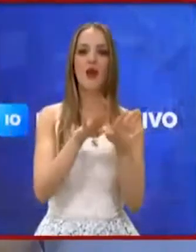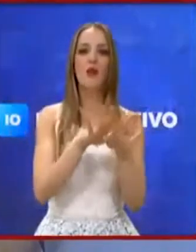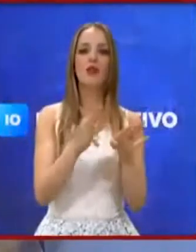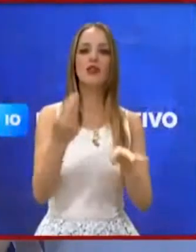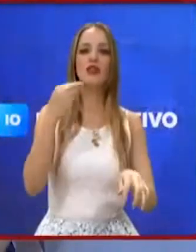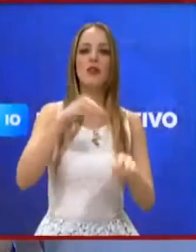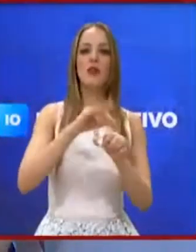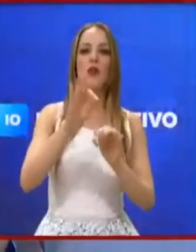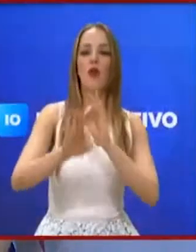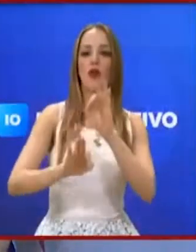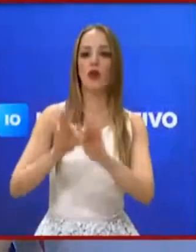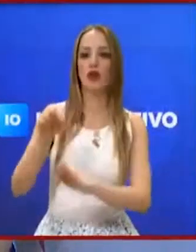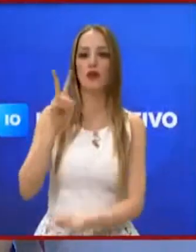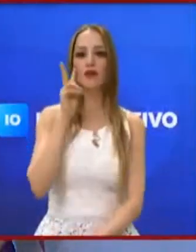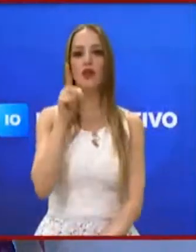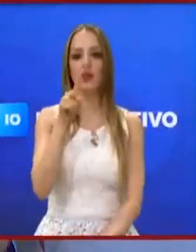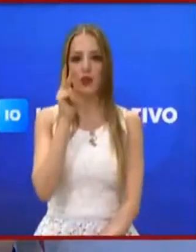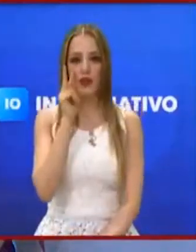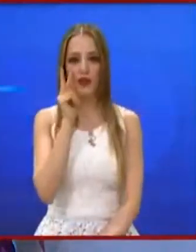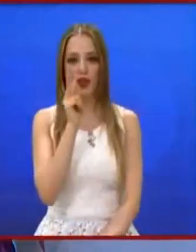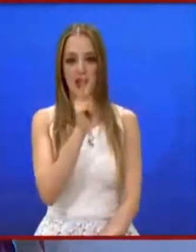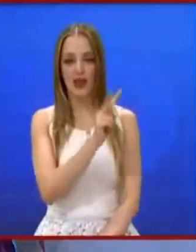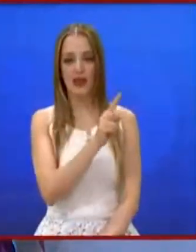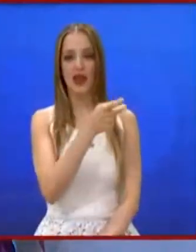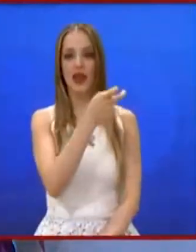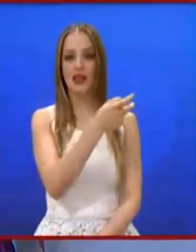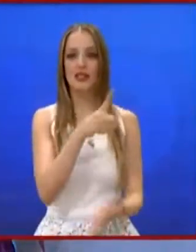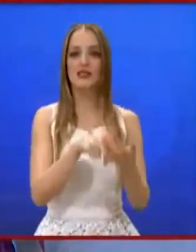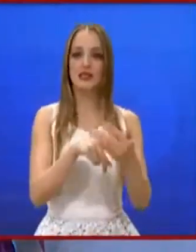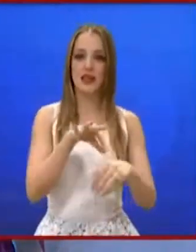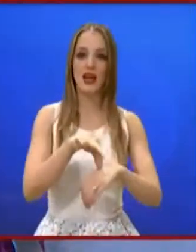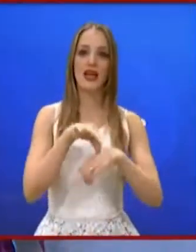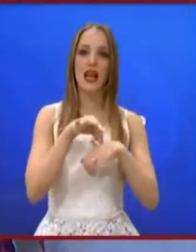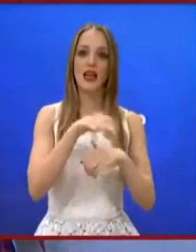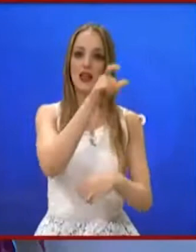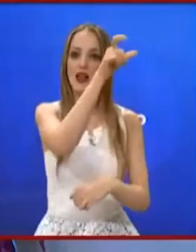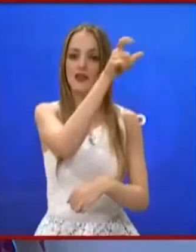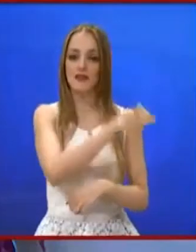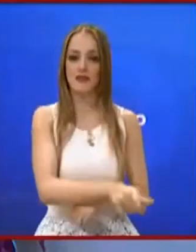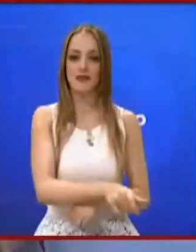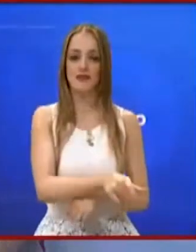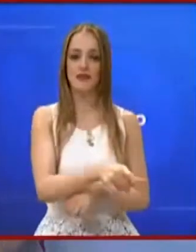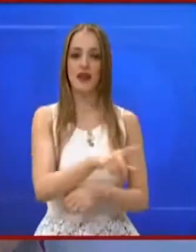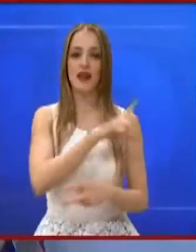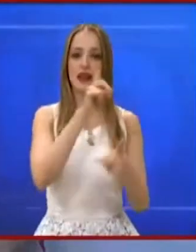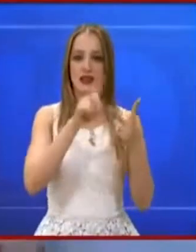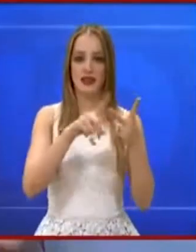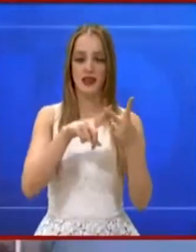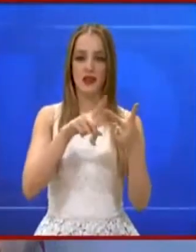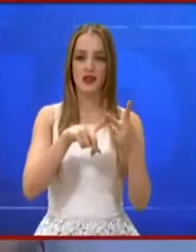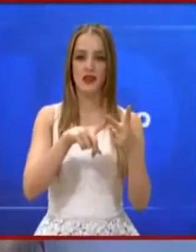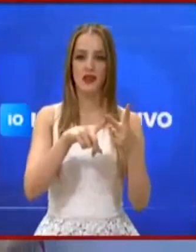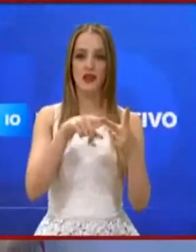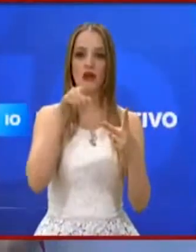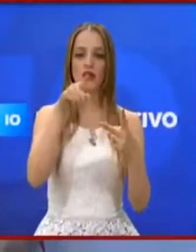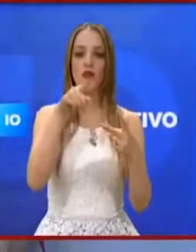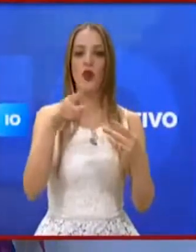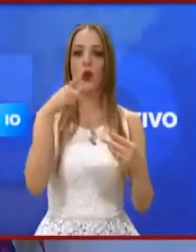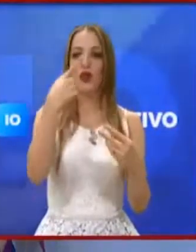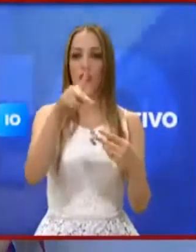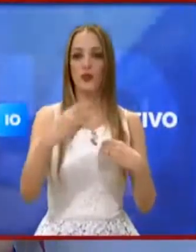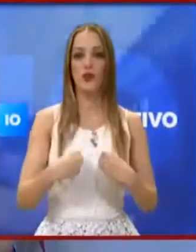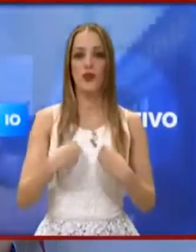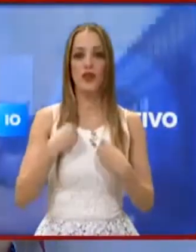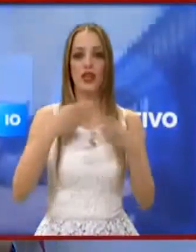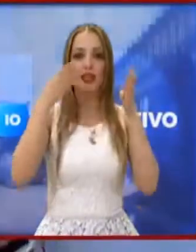a la gente, y eso te va a hablar mucho de la realidad de cómo es esa persona. Segundo, no centres toda tu vida en